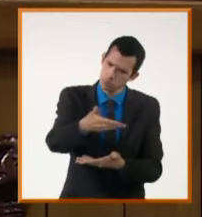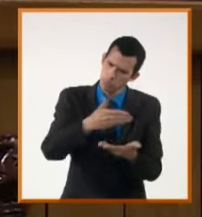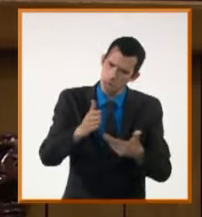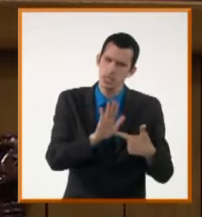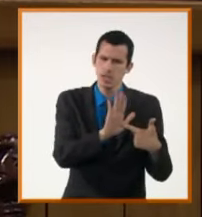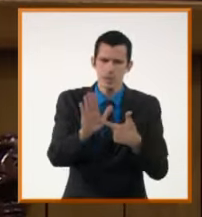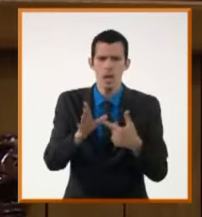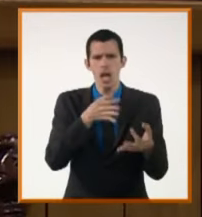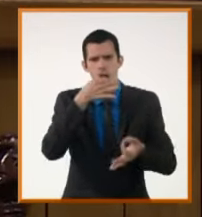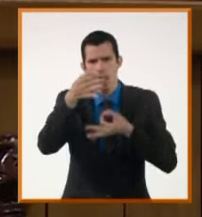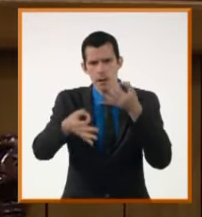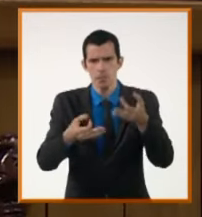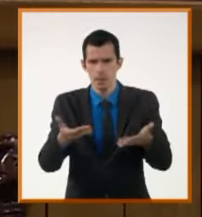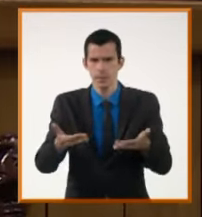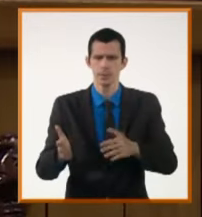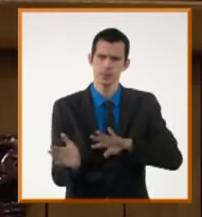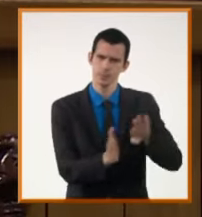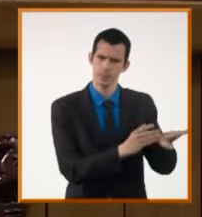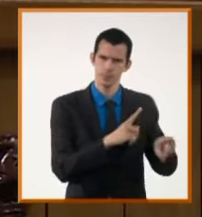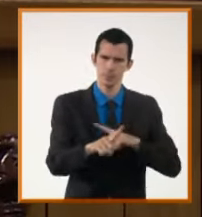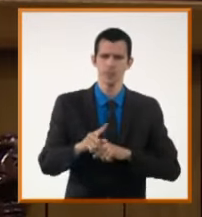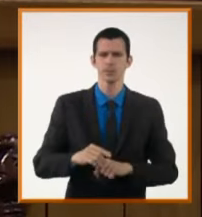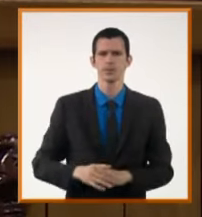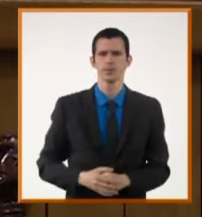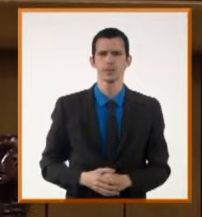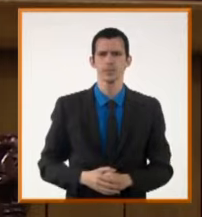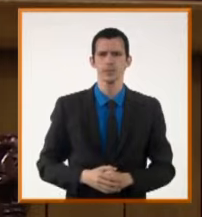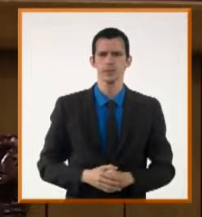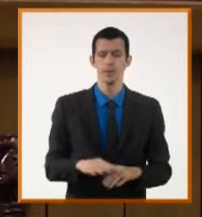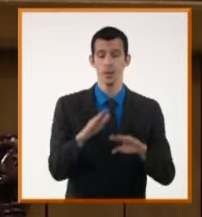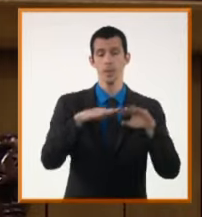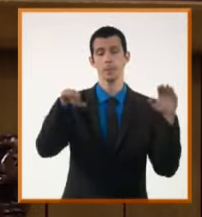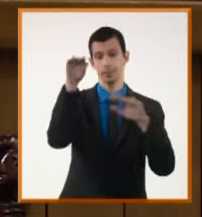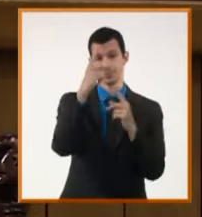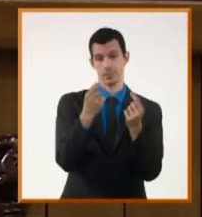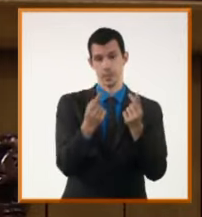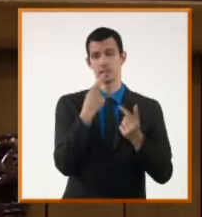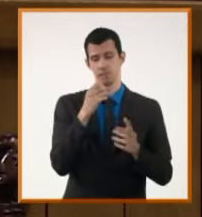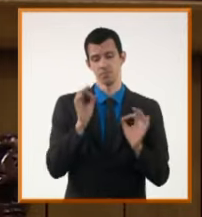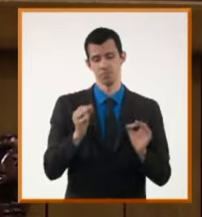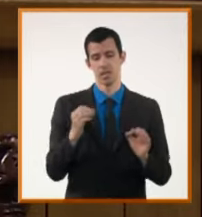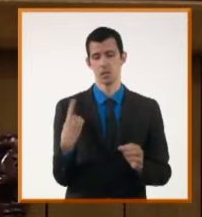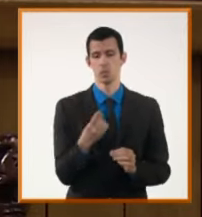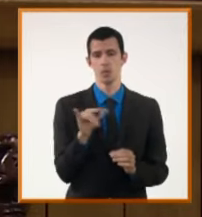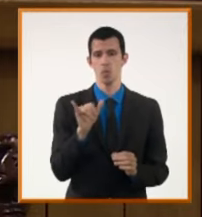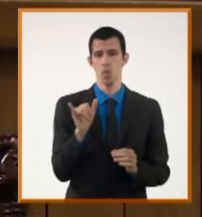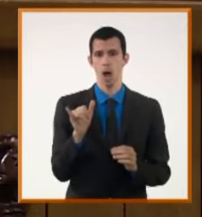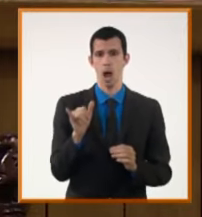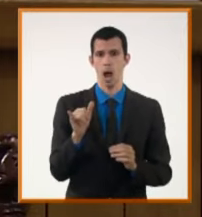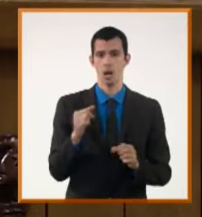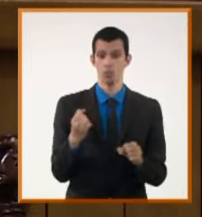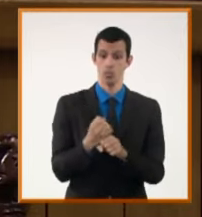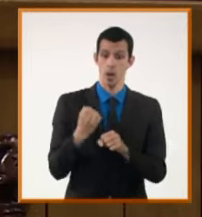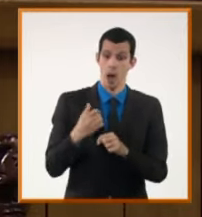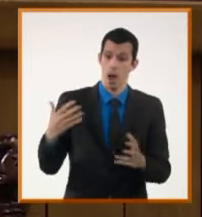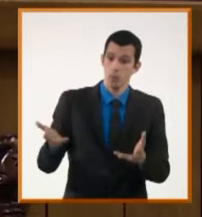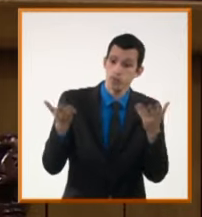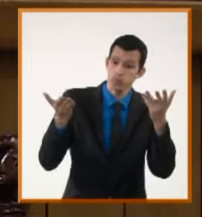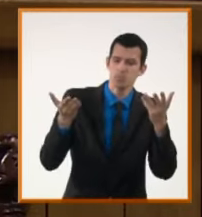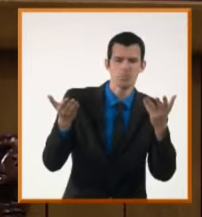hemos avanzado poco, pero las experiencias vienen siendo muy buenas en las MIPYMES estatales que hemos aprobado y que nos